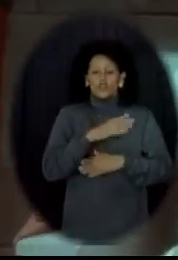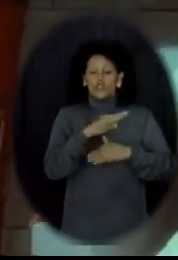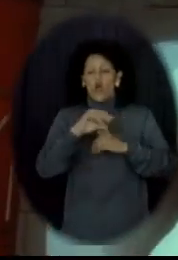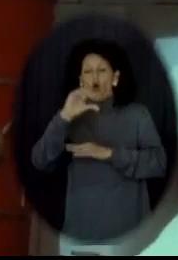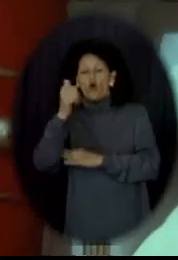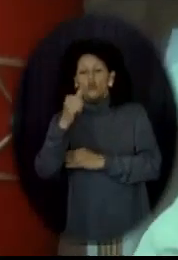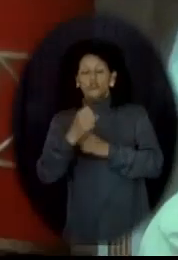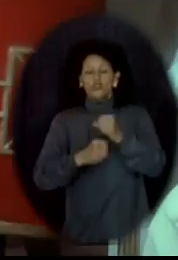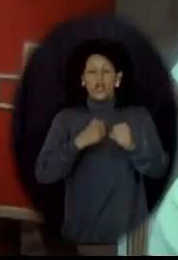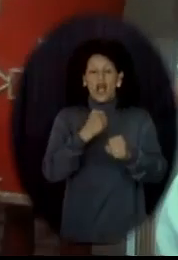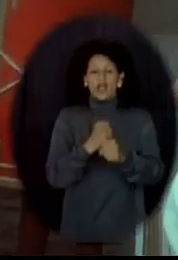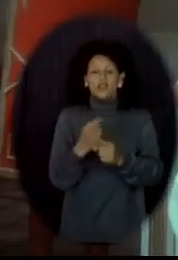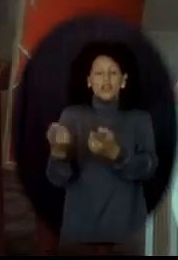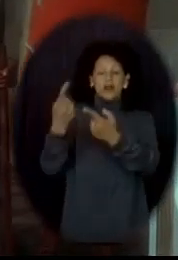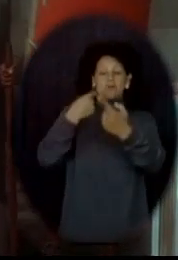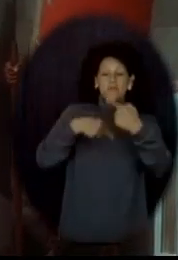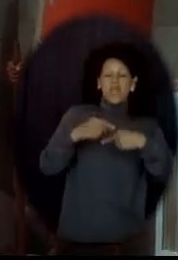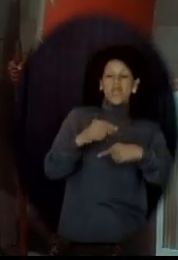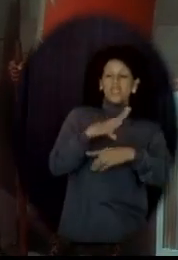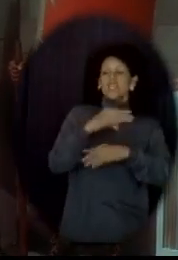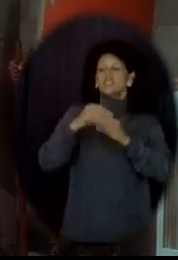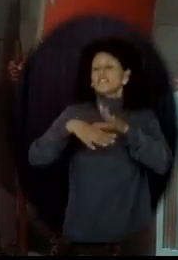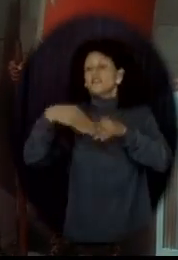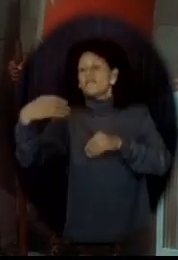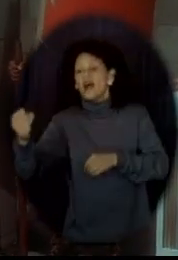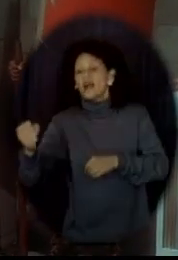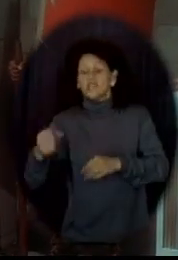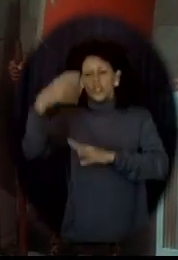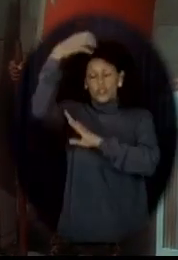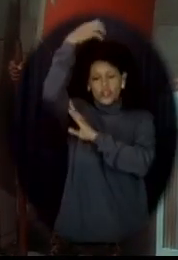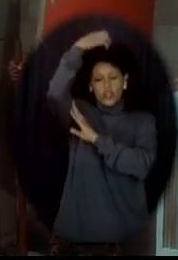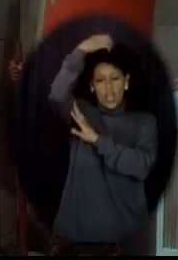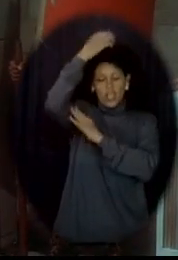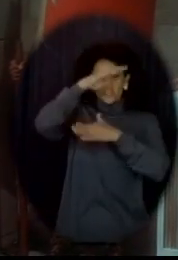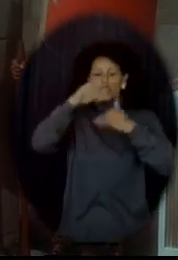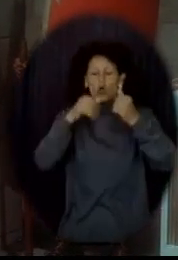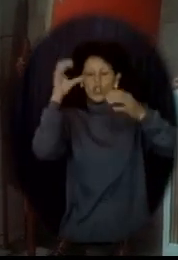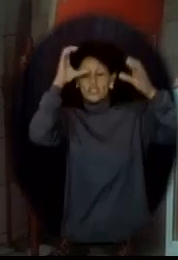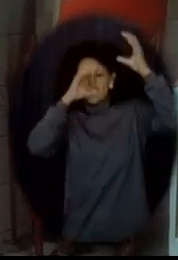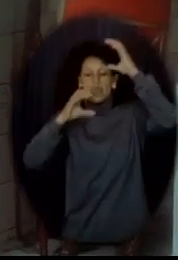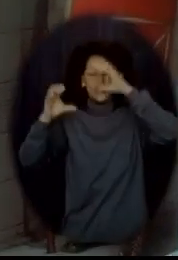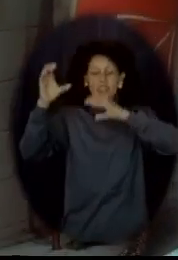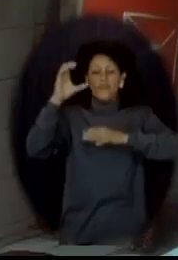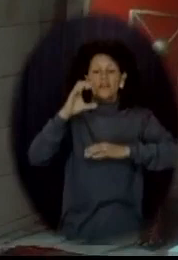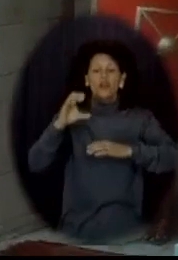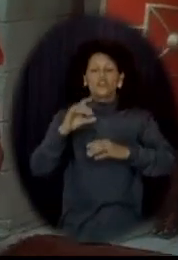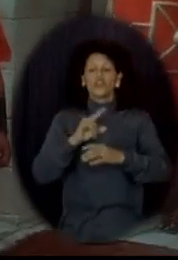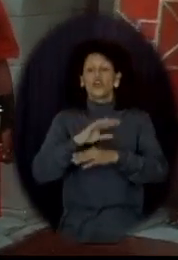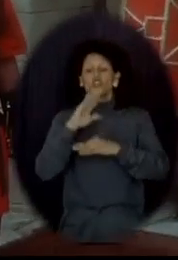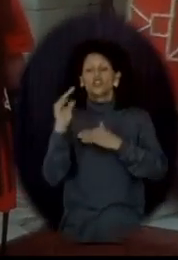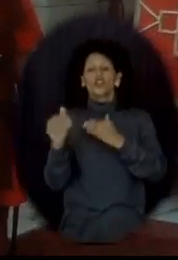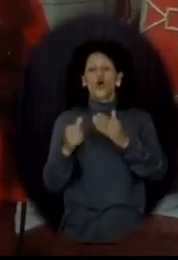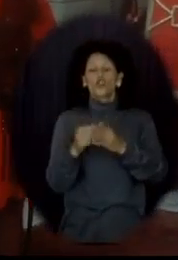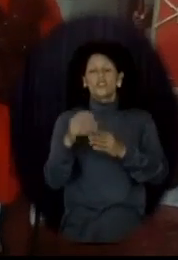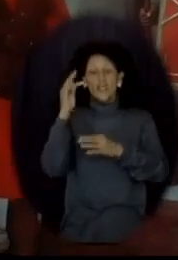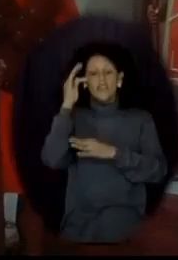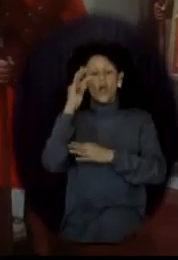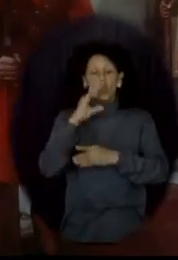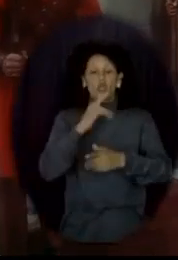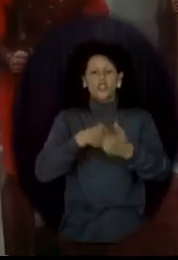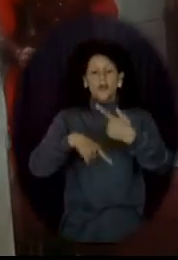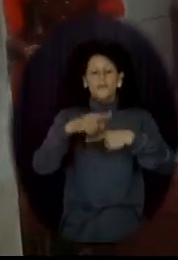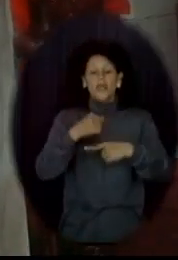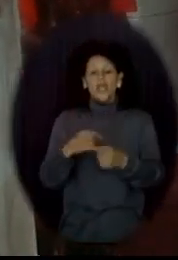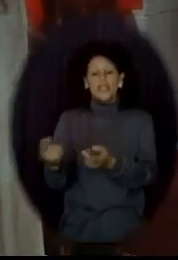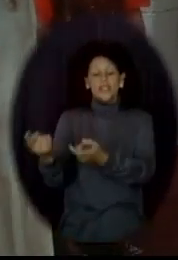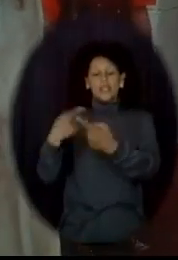Orgullosos estadistas de otros siglos han llegado y se han ido. Reyes, científicos, académicos, filósofos y